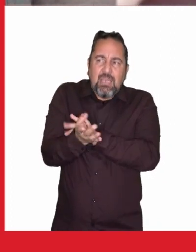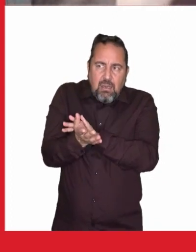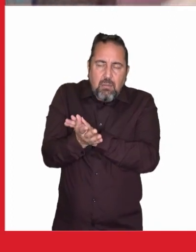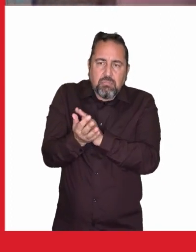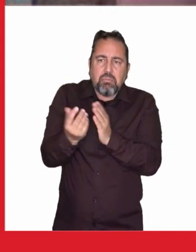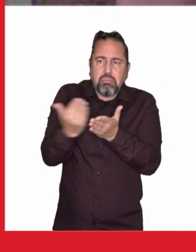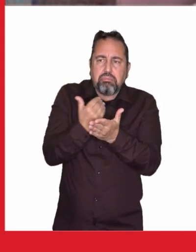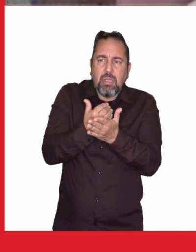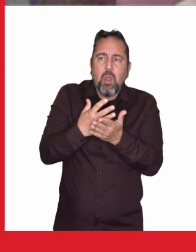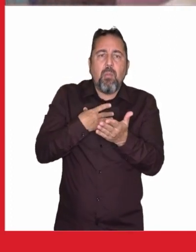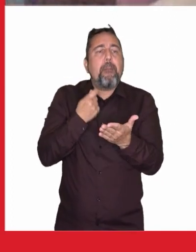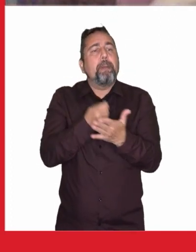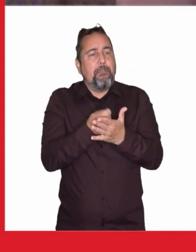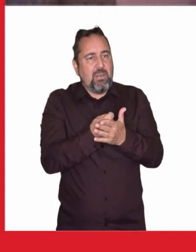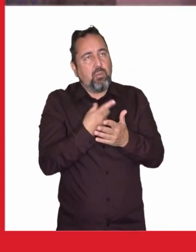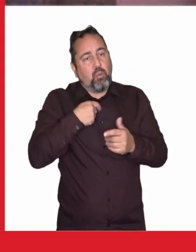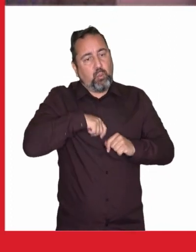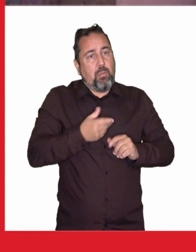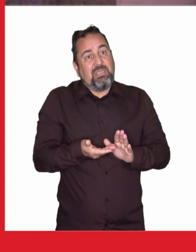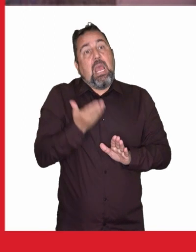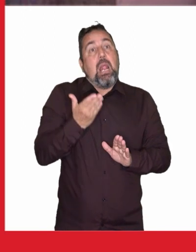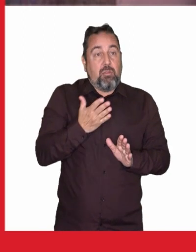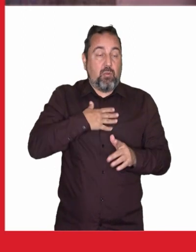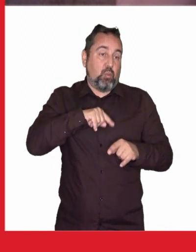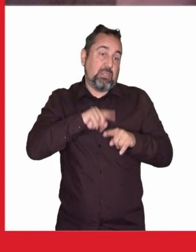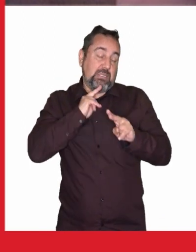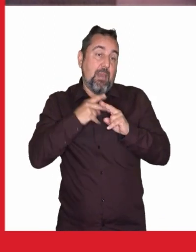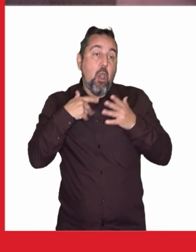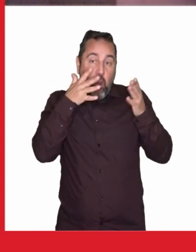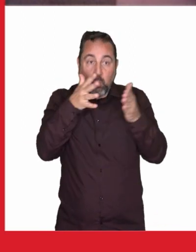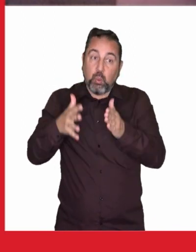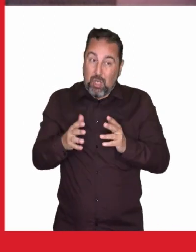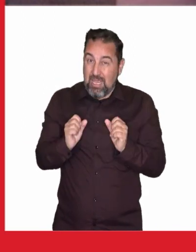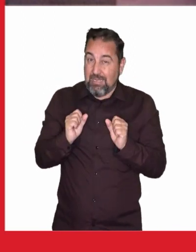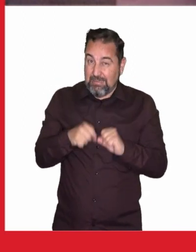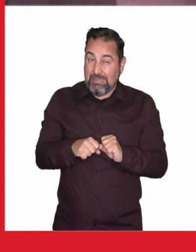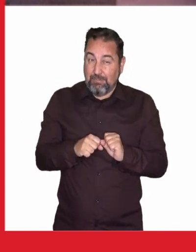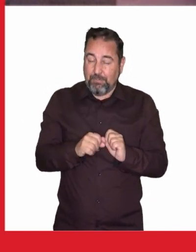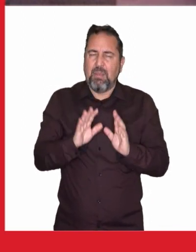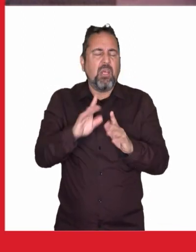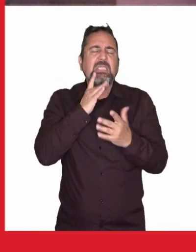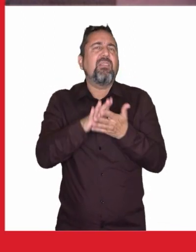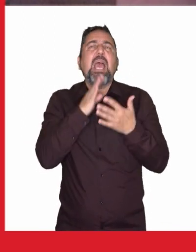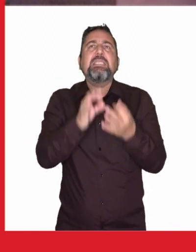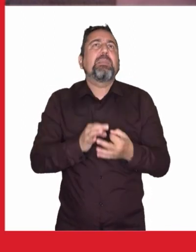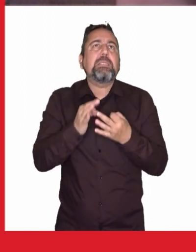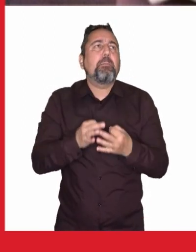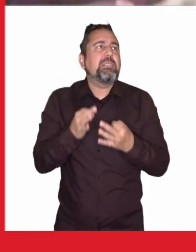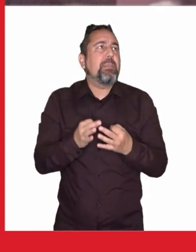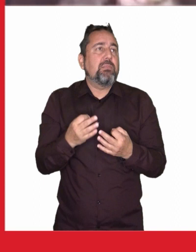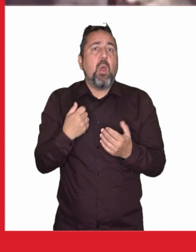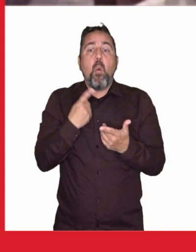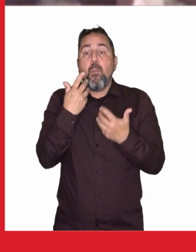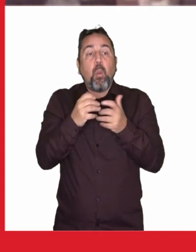en otros segmentos de mercado generan suficiente rendimiento para poder pagar honorarios más altos en nuestras consultorías. ¿Sí?